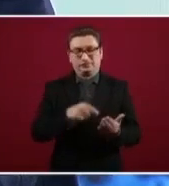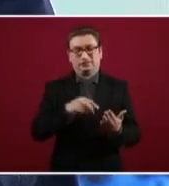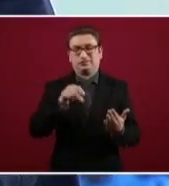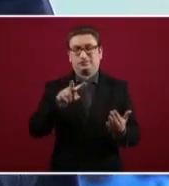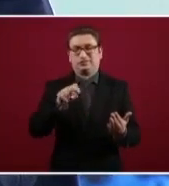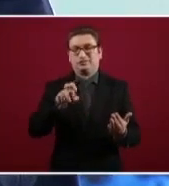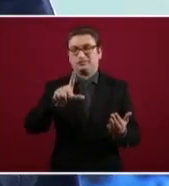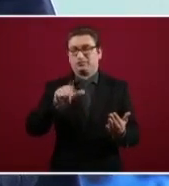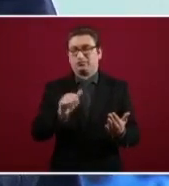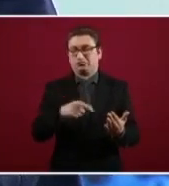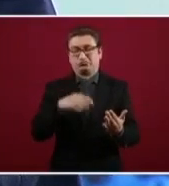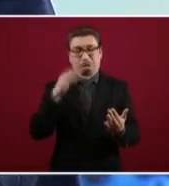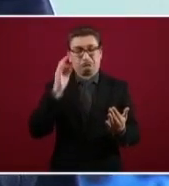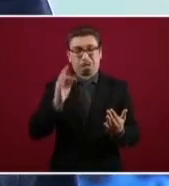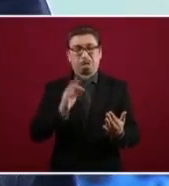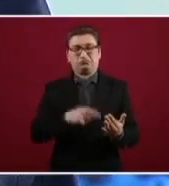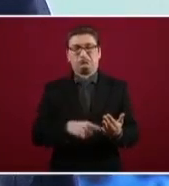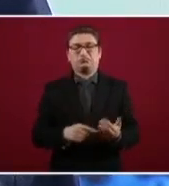más